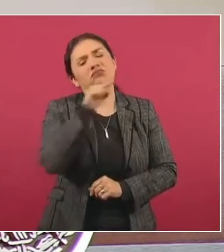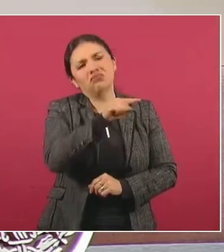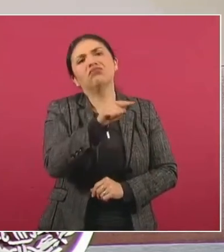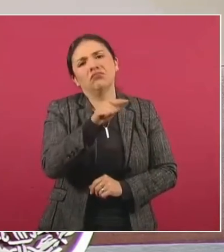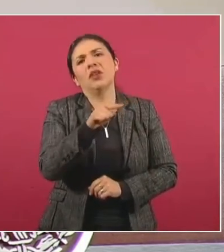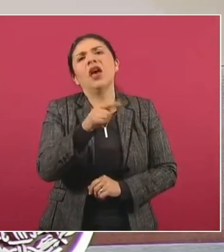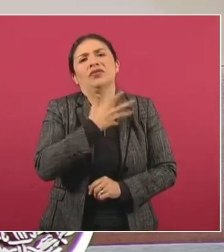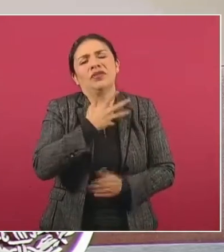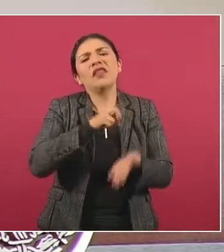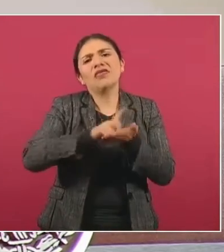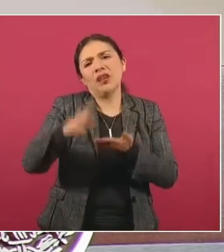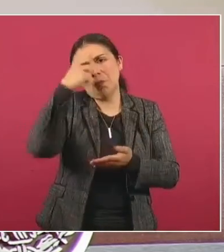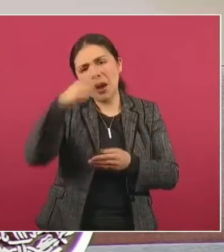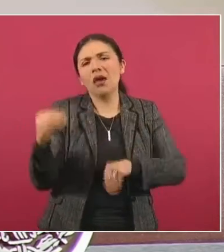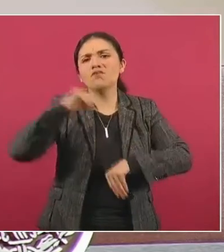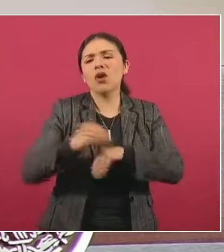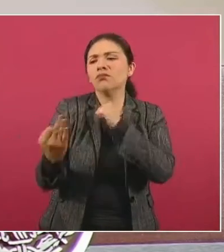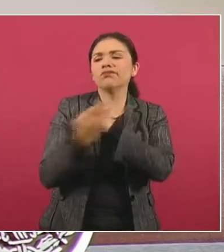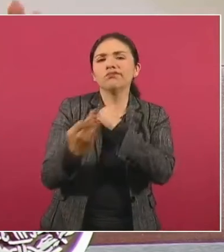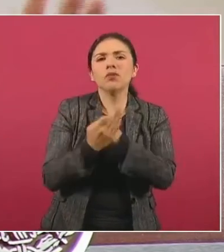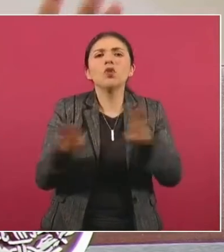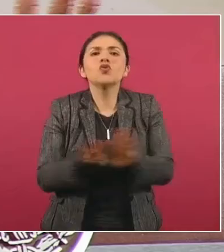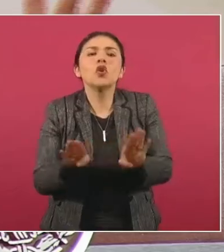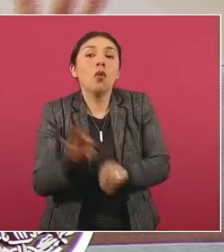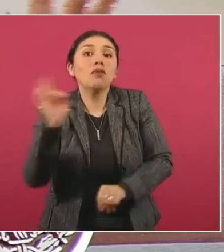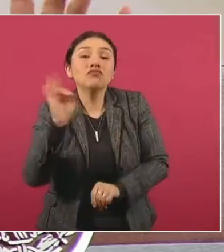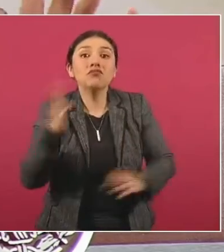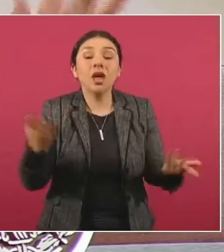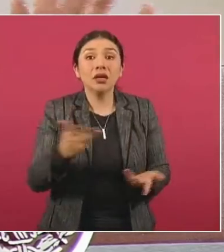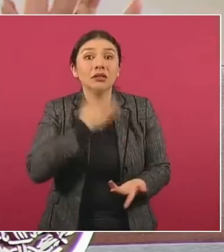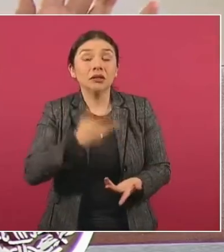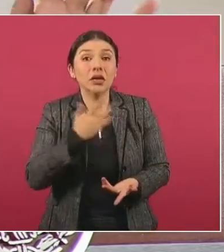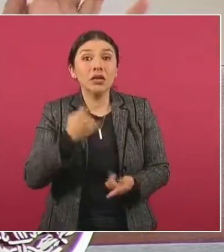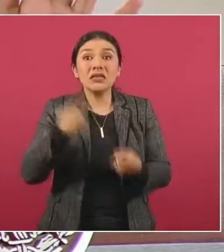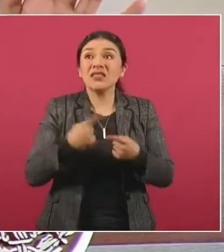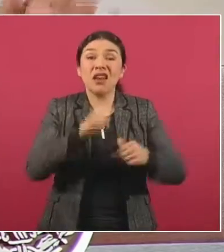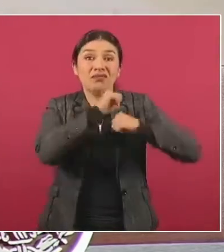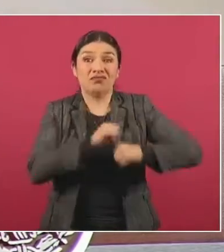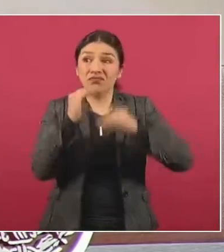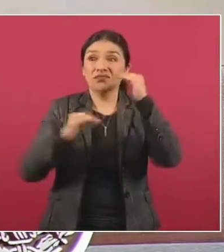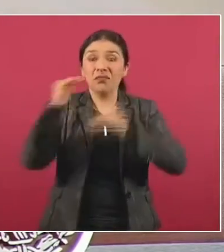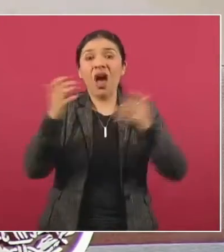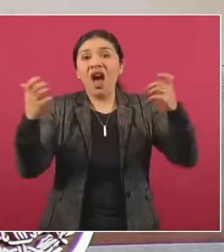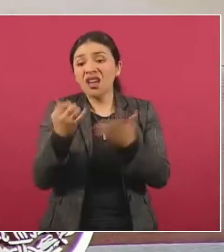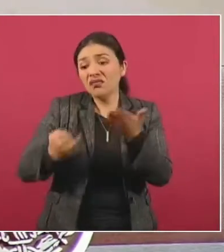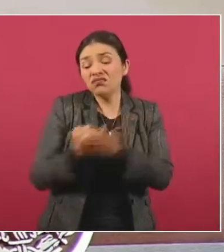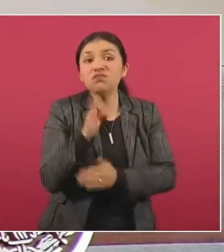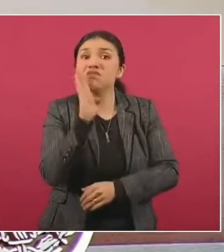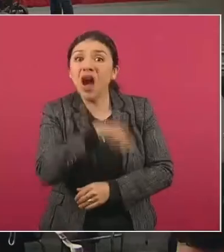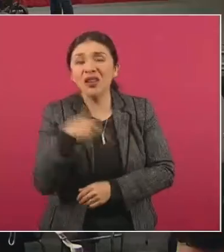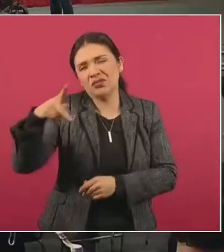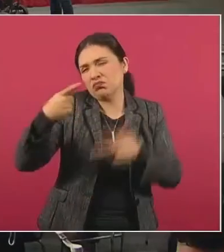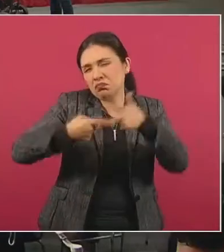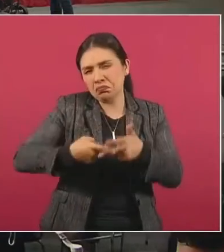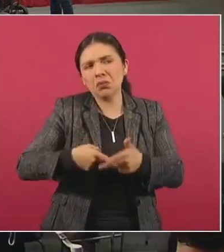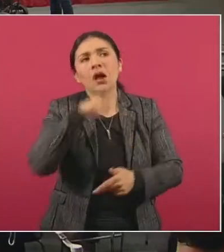tiene su derecho a interponer medios de defensa en caso de que no considere que la autoridad no hizo correctamente la determinación del crédito.